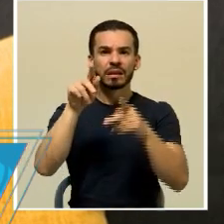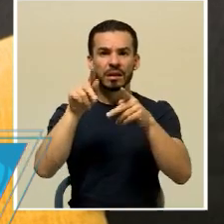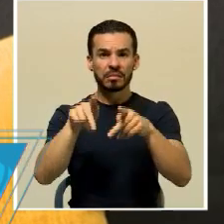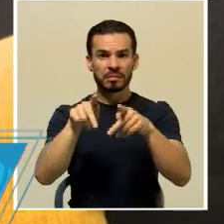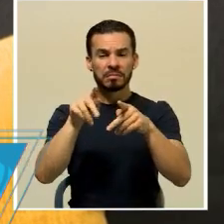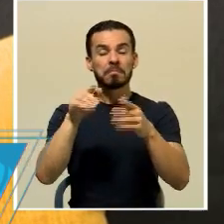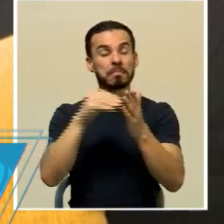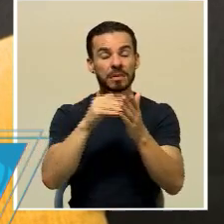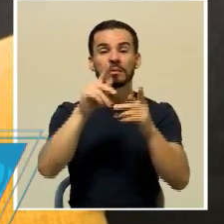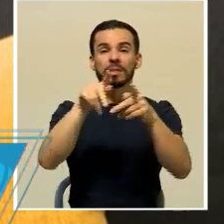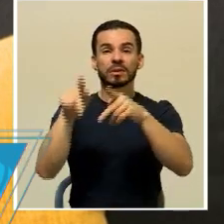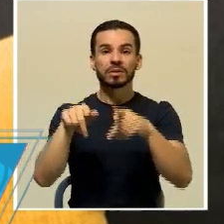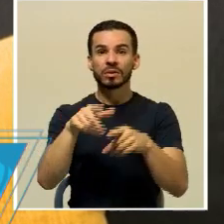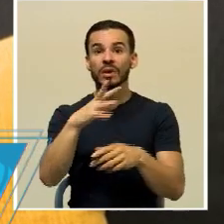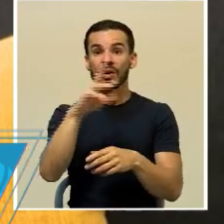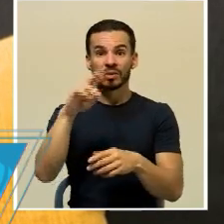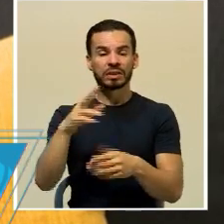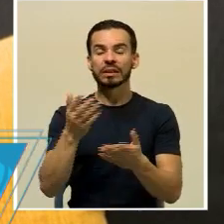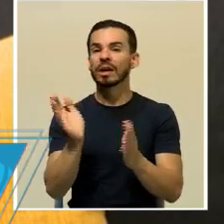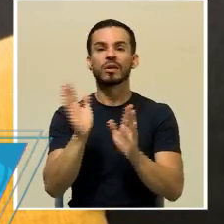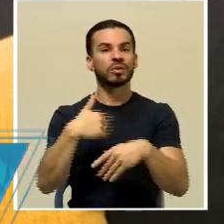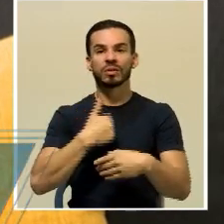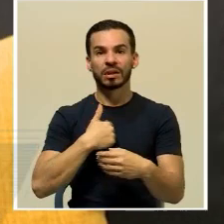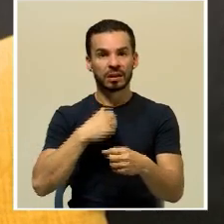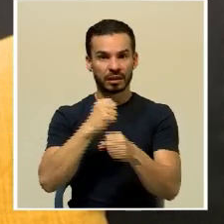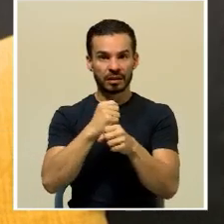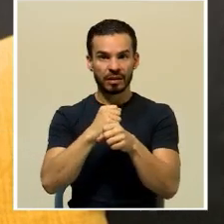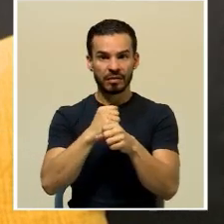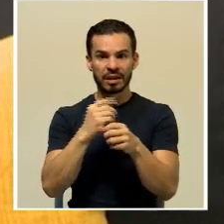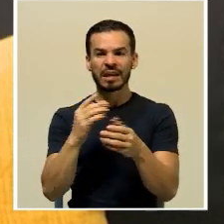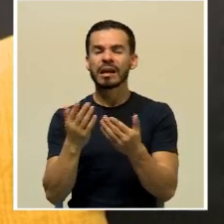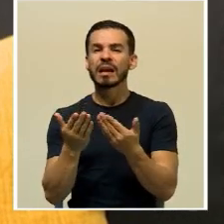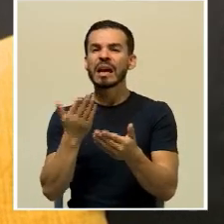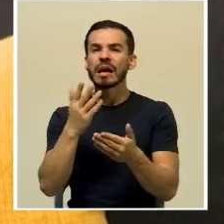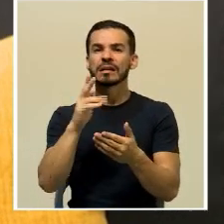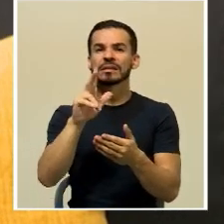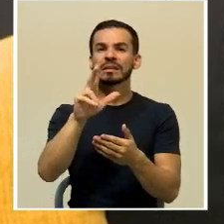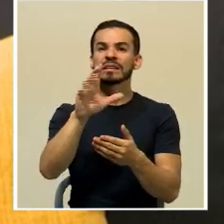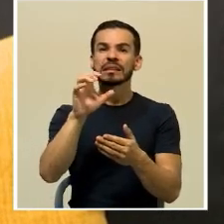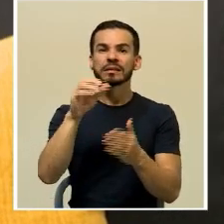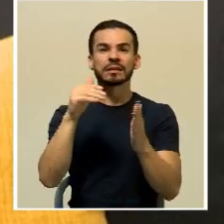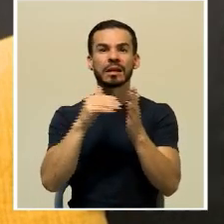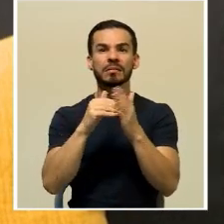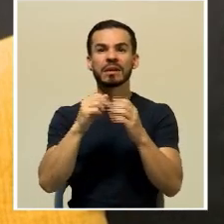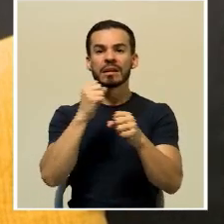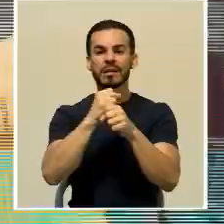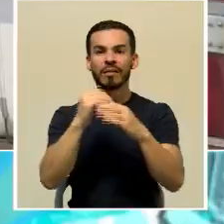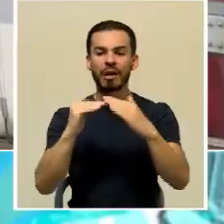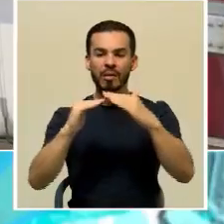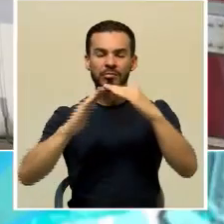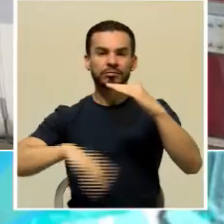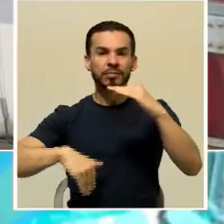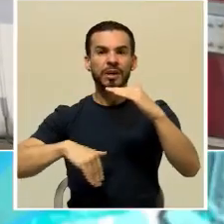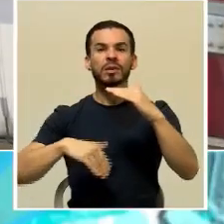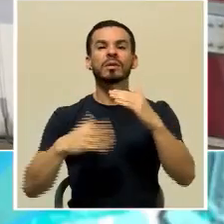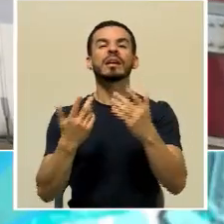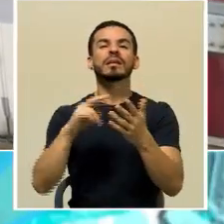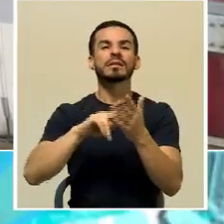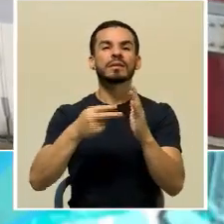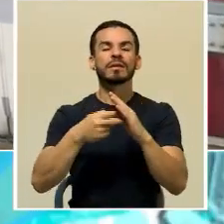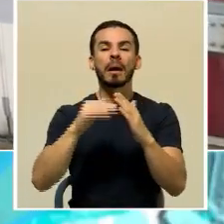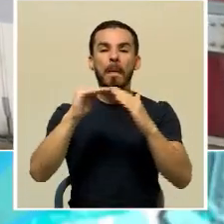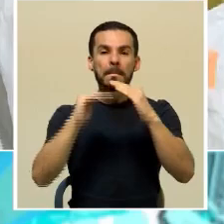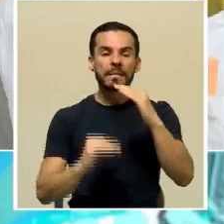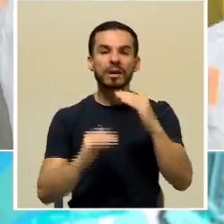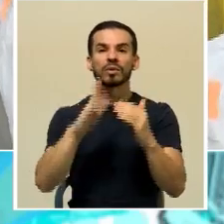se encuentran en desempleo, mientras que poco más de 300,000 en subempleo, es decir, que trabajan menos de 40 horas a